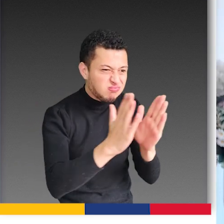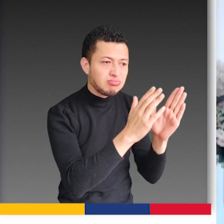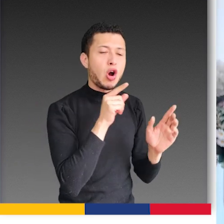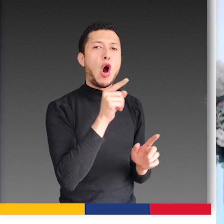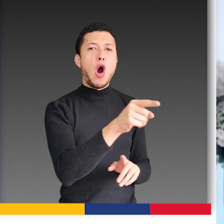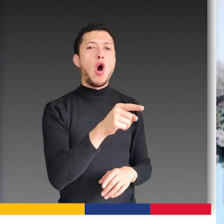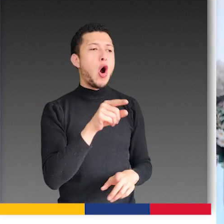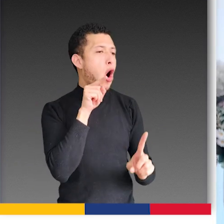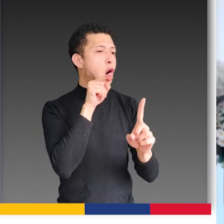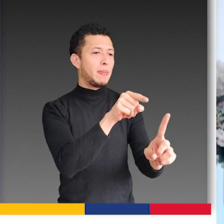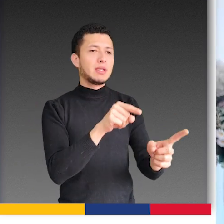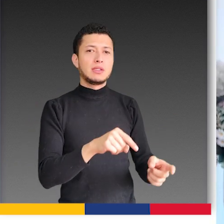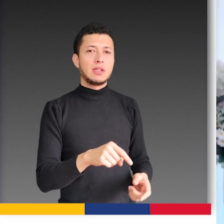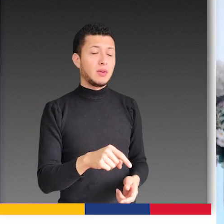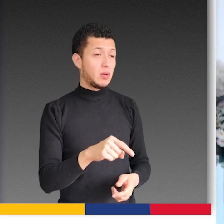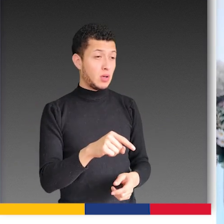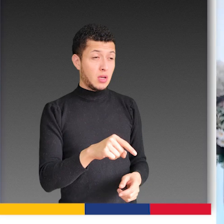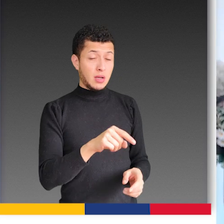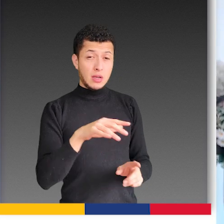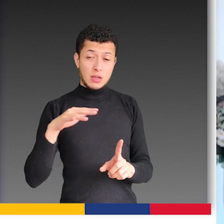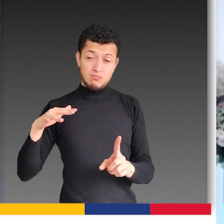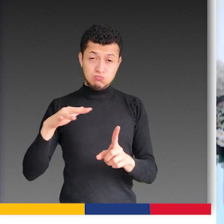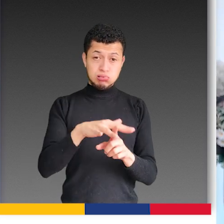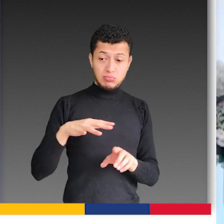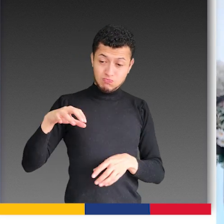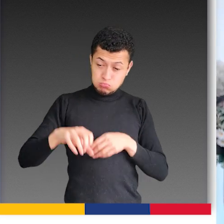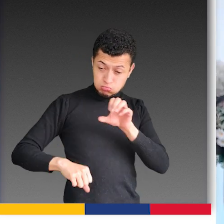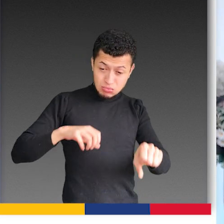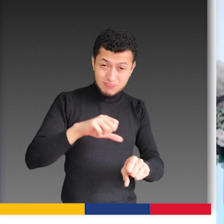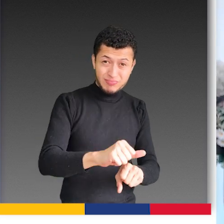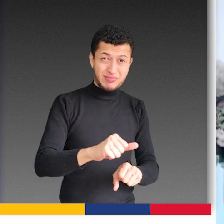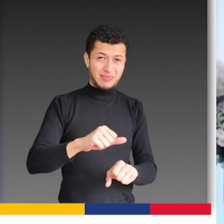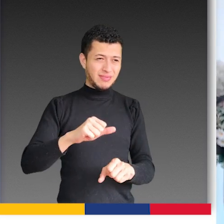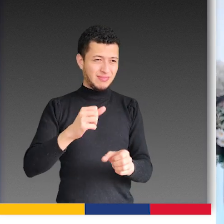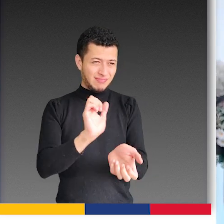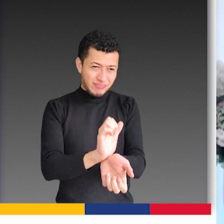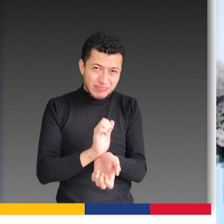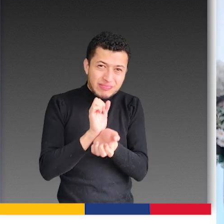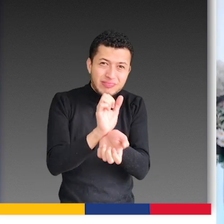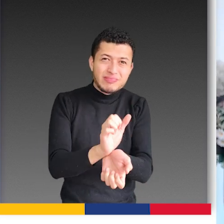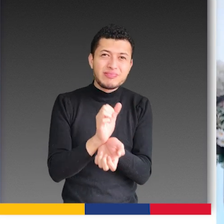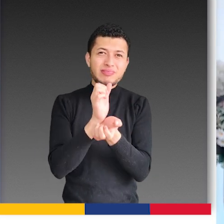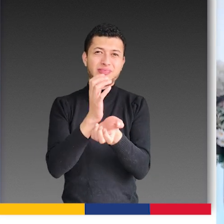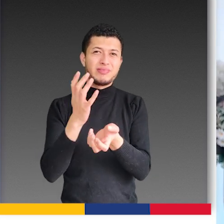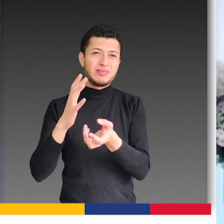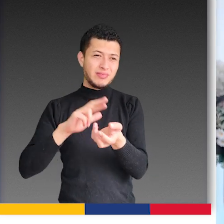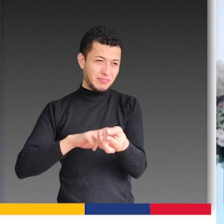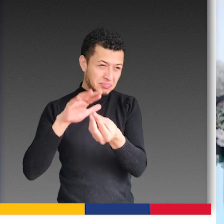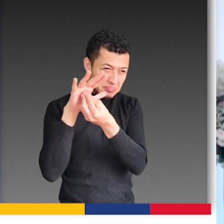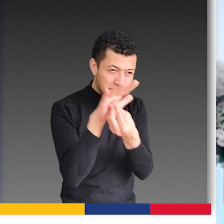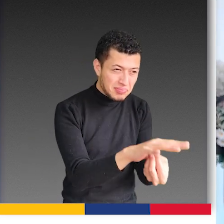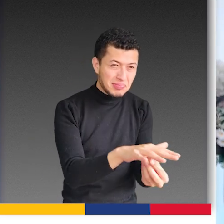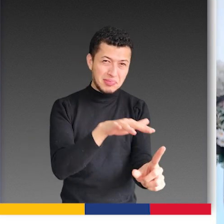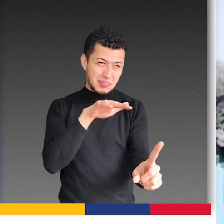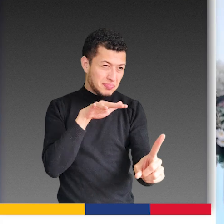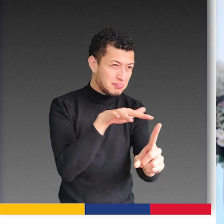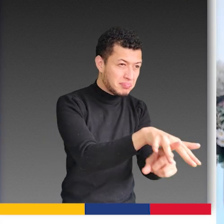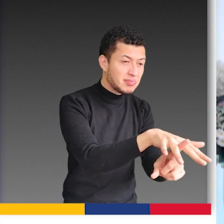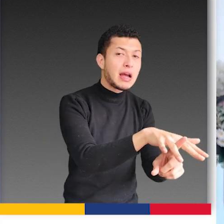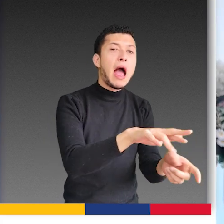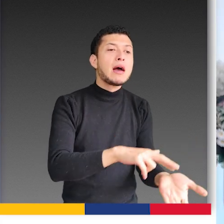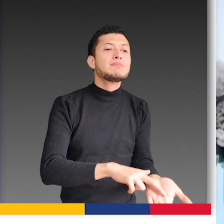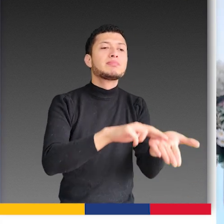afiance o que se ponga en función de las reparaciones sobre los efectos del colonialismo, de